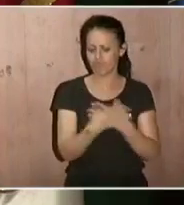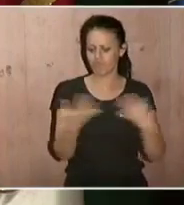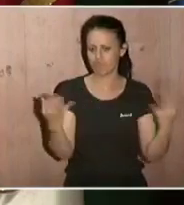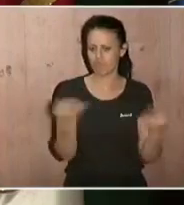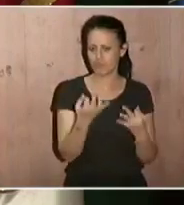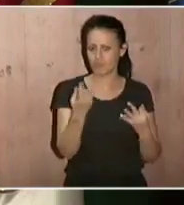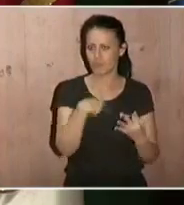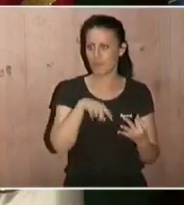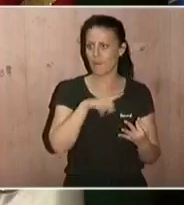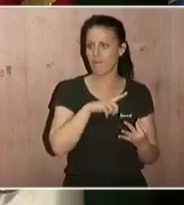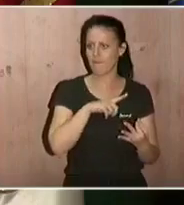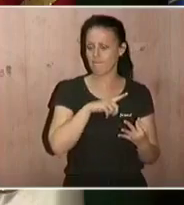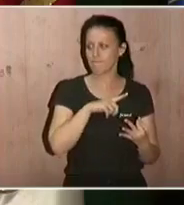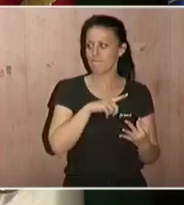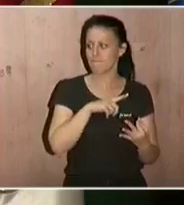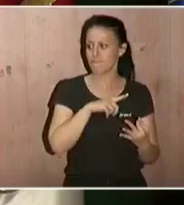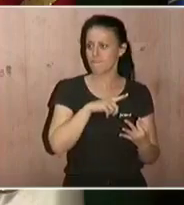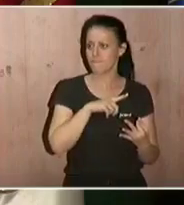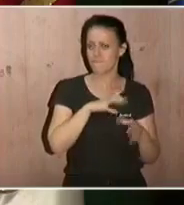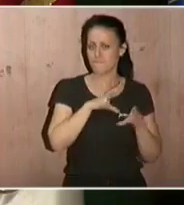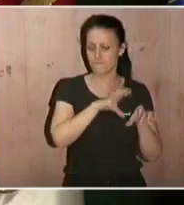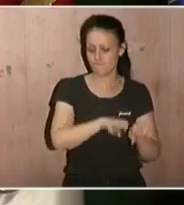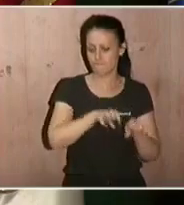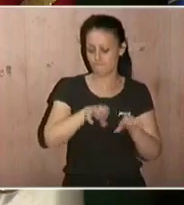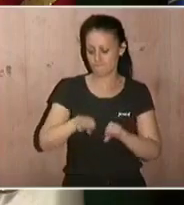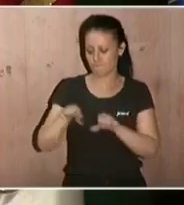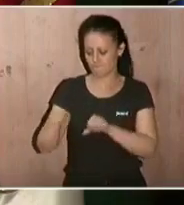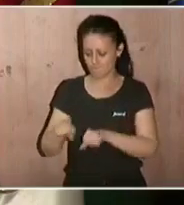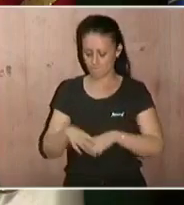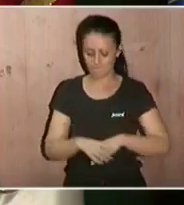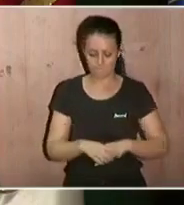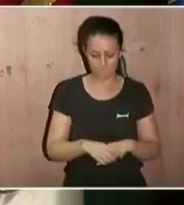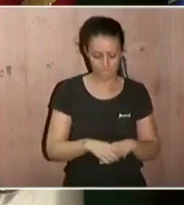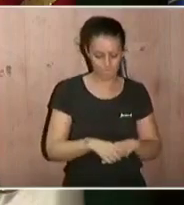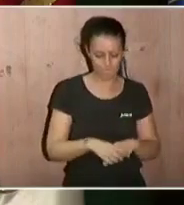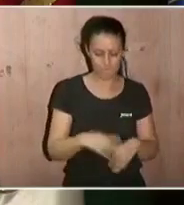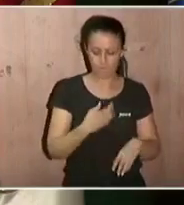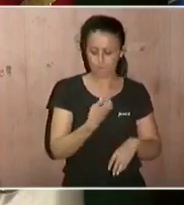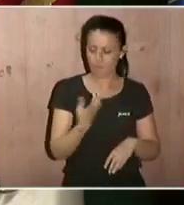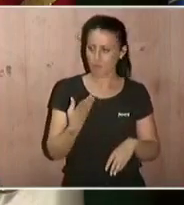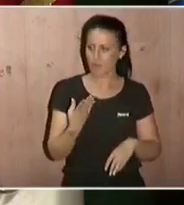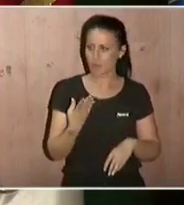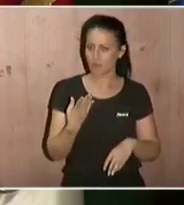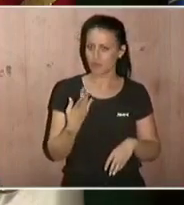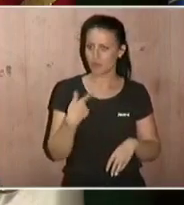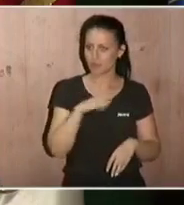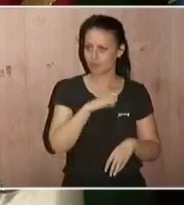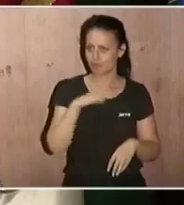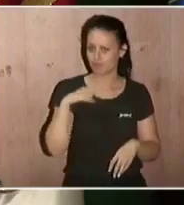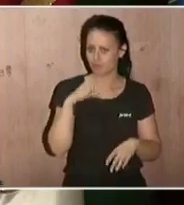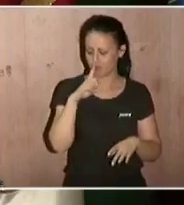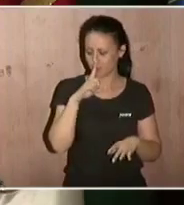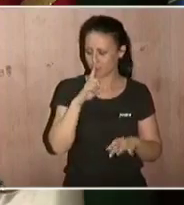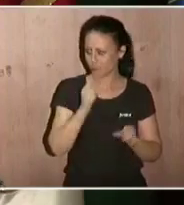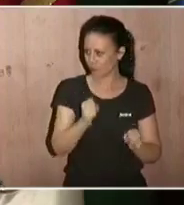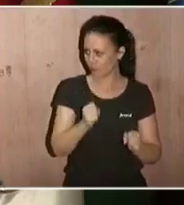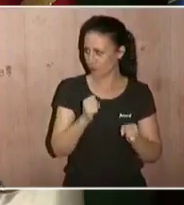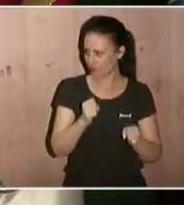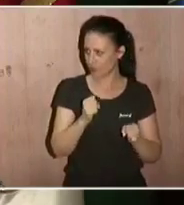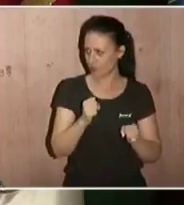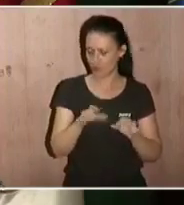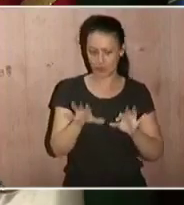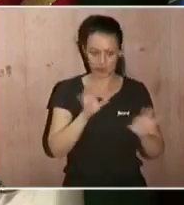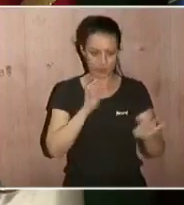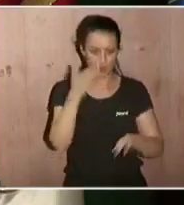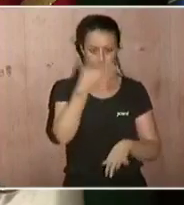vamos ocupando. Hay algunos cargos que he tenido que han sido particularmente intensos, claro, la dirección de un